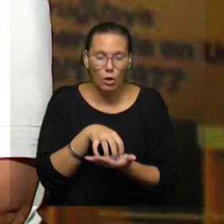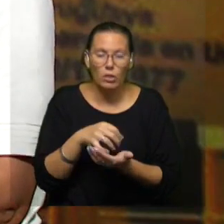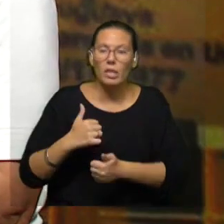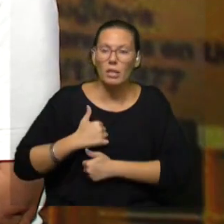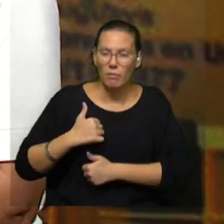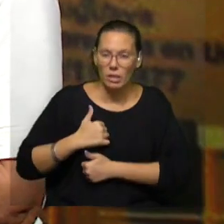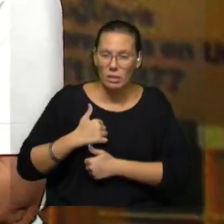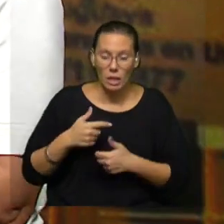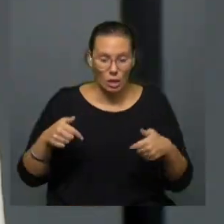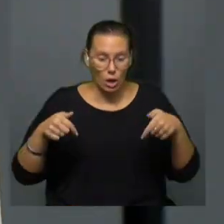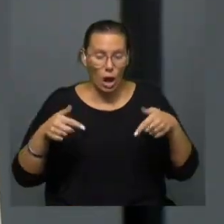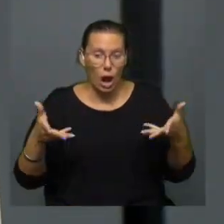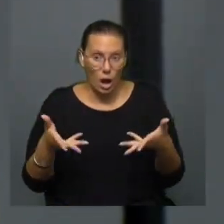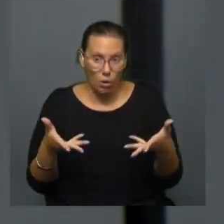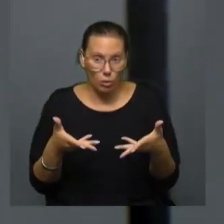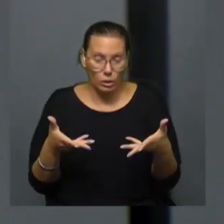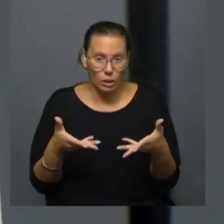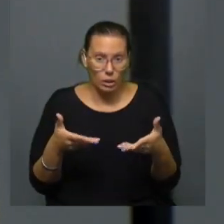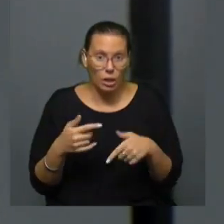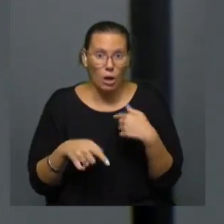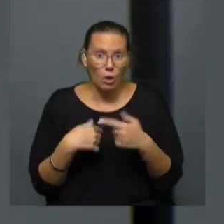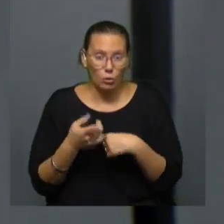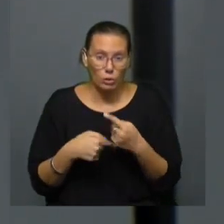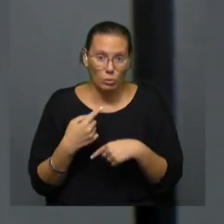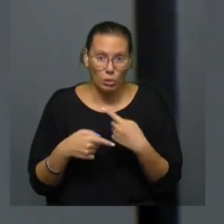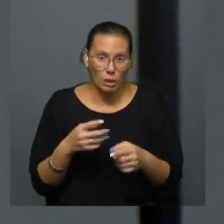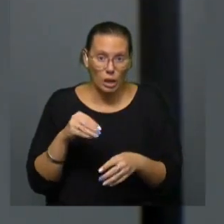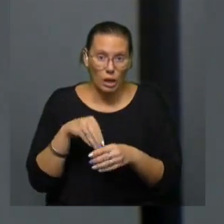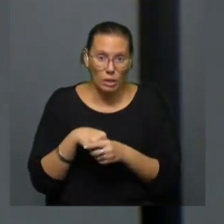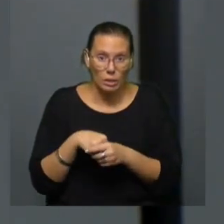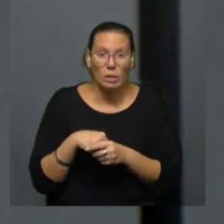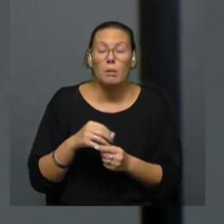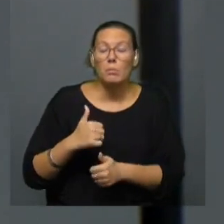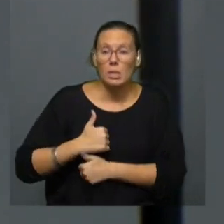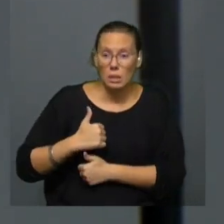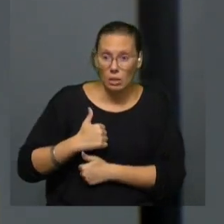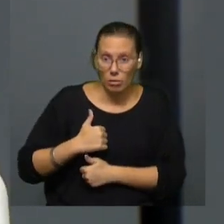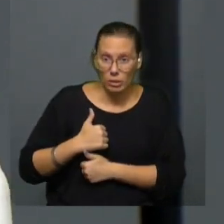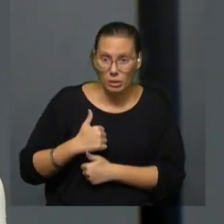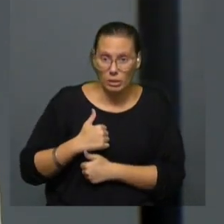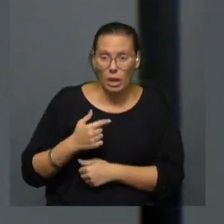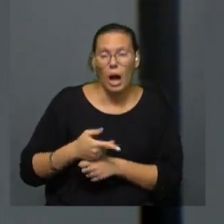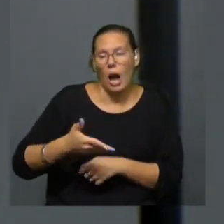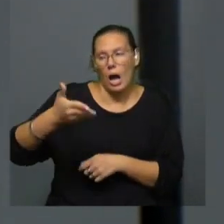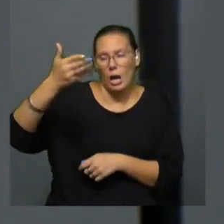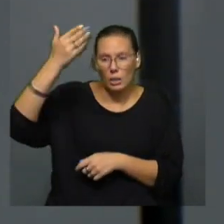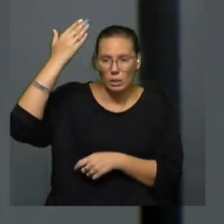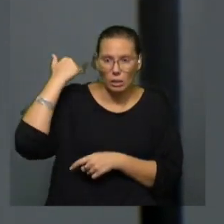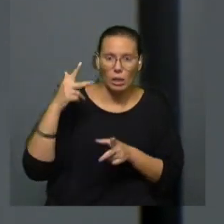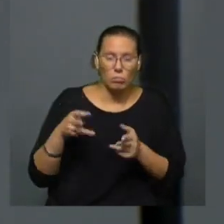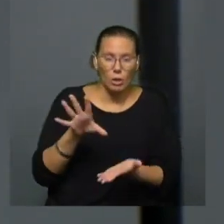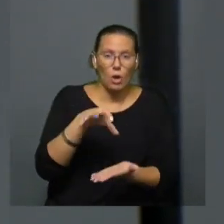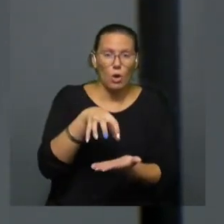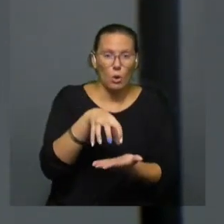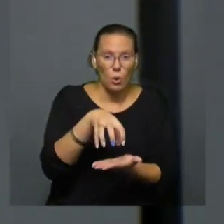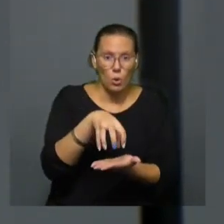que hoy están todavía dentro del cuadro de del Ministerio de Defensa y que fueron, en otra época, lugares